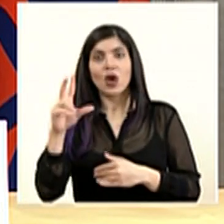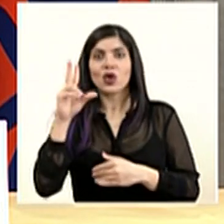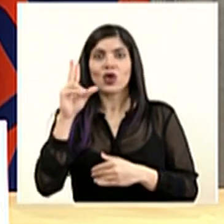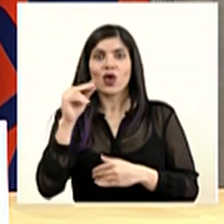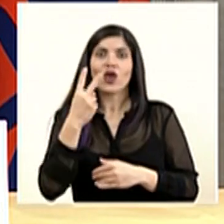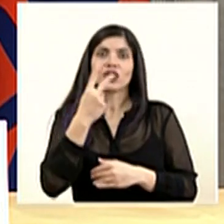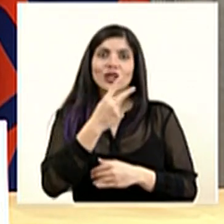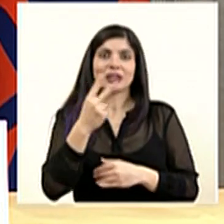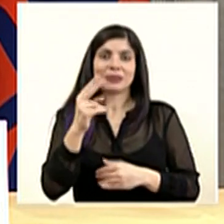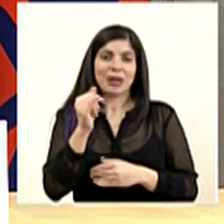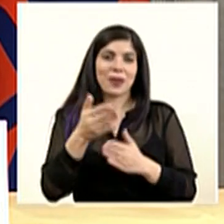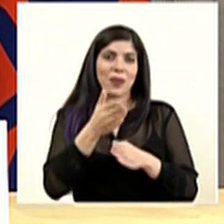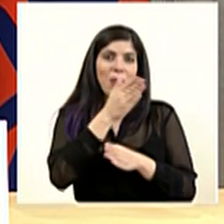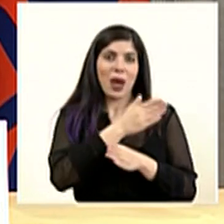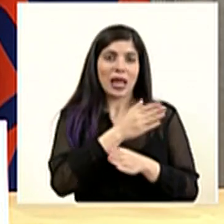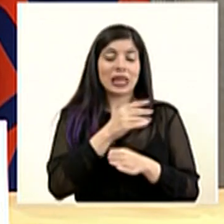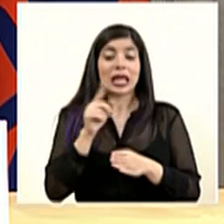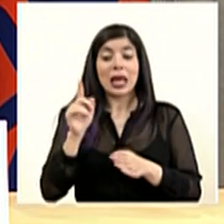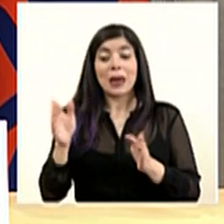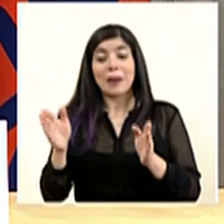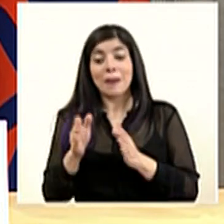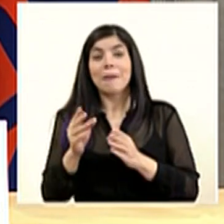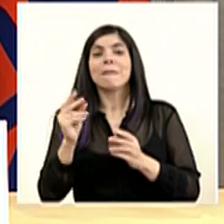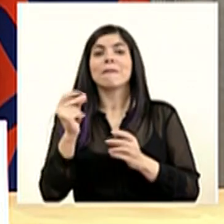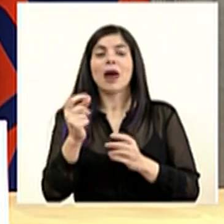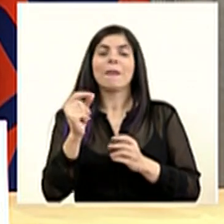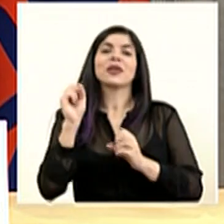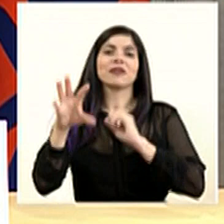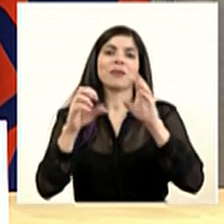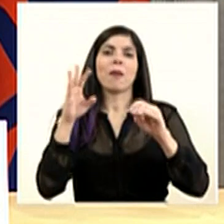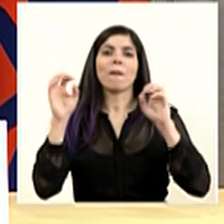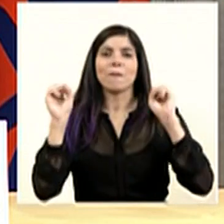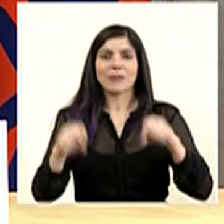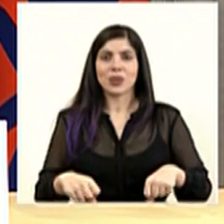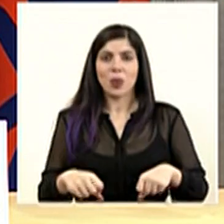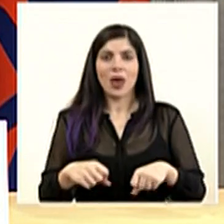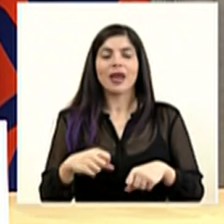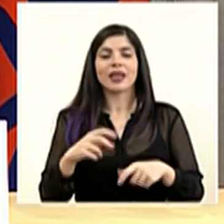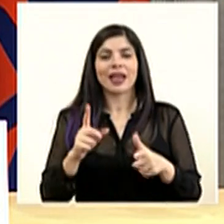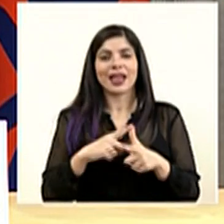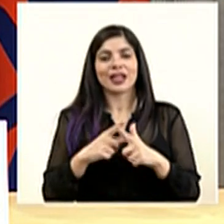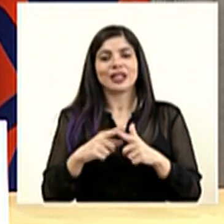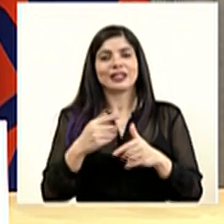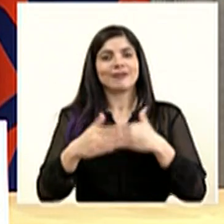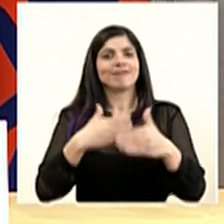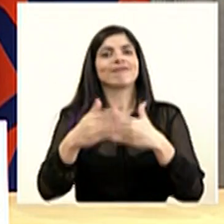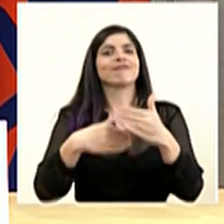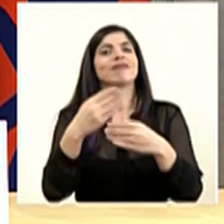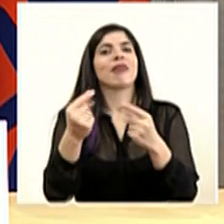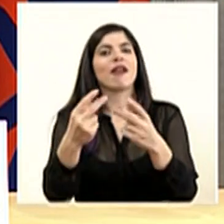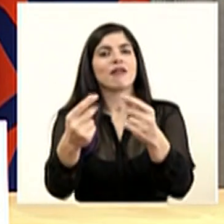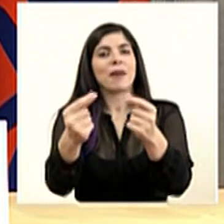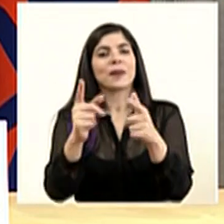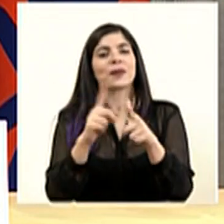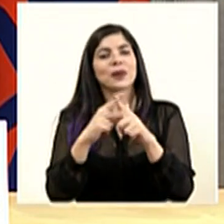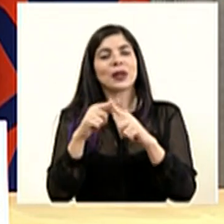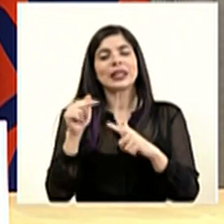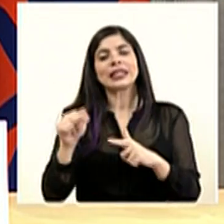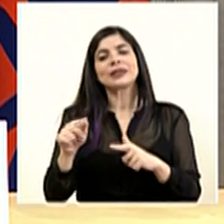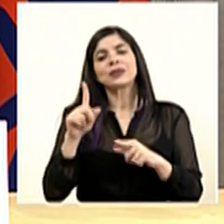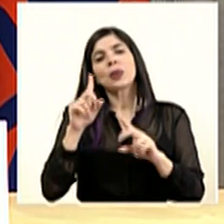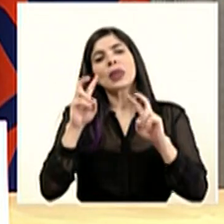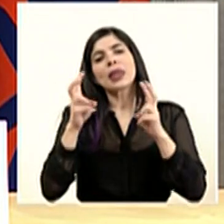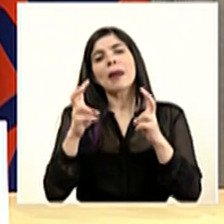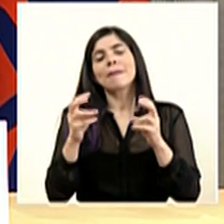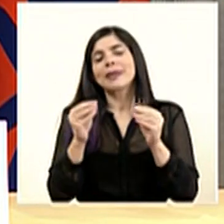2 semanas como lo estábamos trabajando, podemos llegar más rápidamente y la logística se va a facilitar más. Esto es básicamente por un